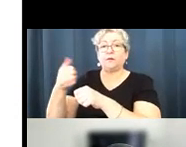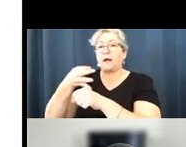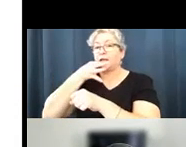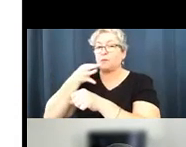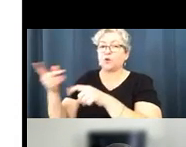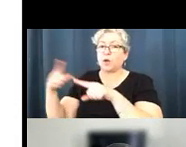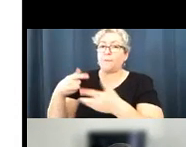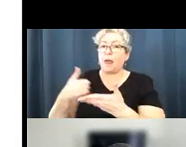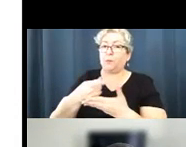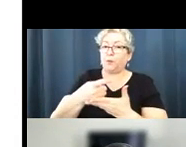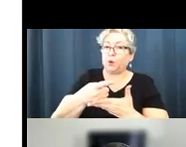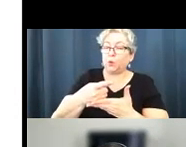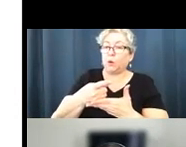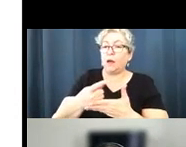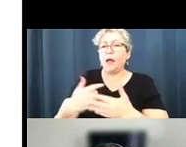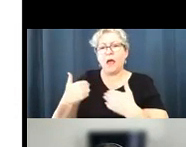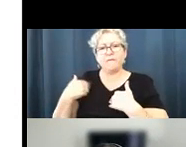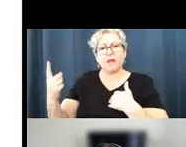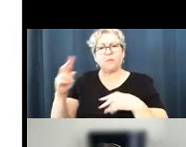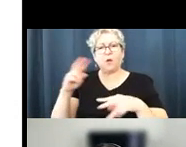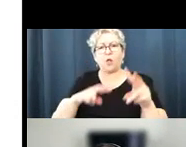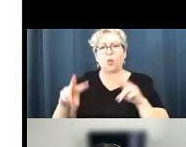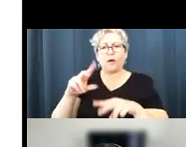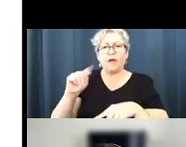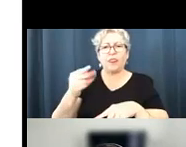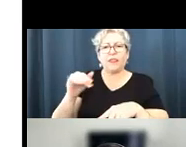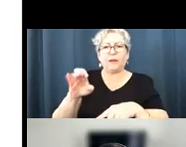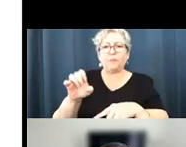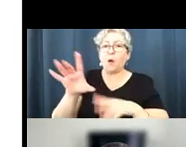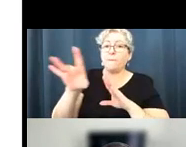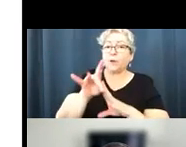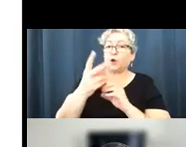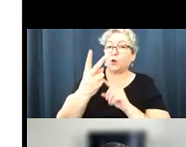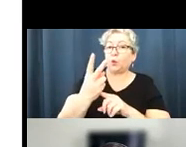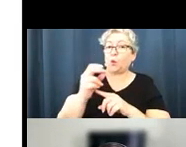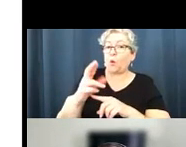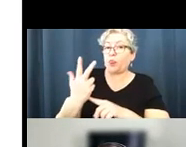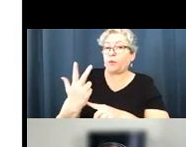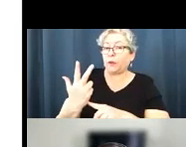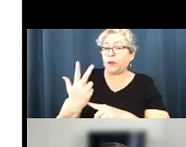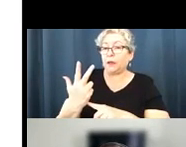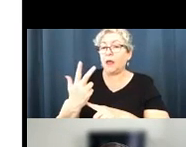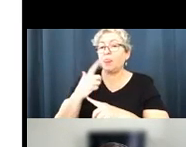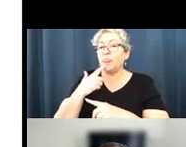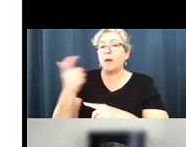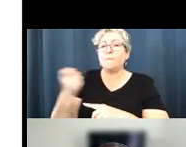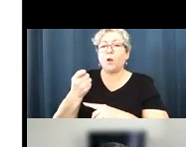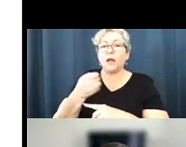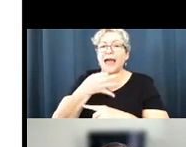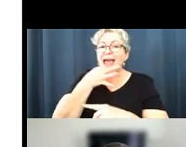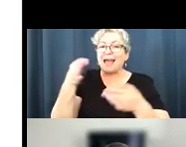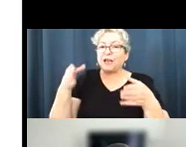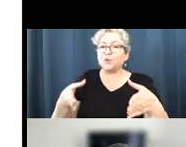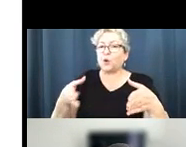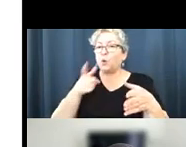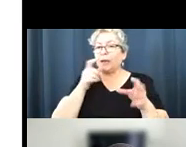recursos de una tercera parte para que venga a ayudar, pues deje que lo miren, que miren los temas y que escojan dos o tres y pregúnteles,